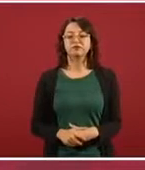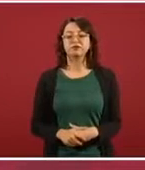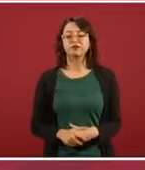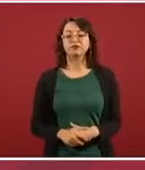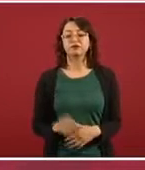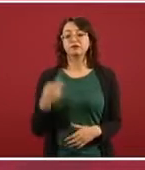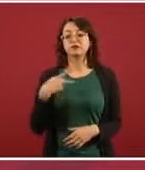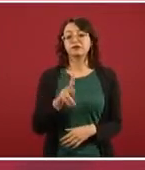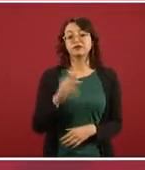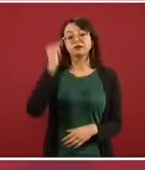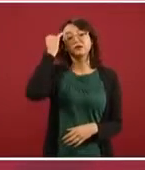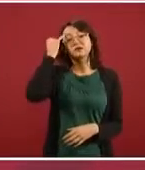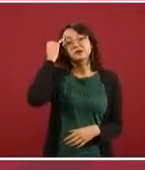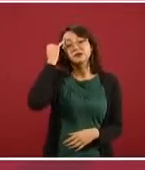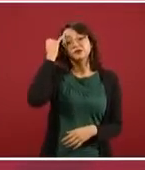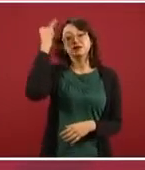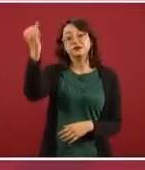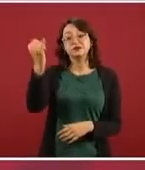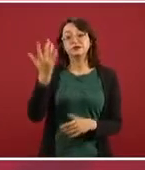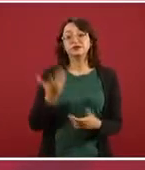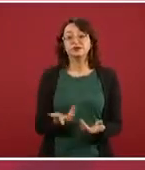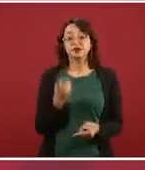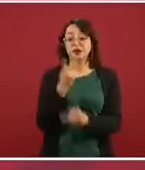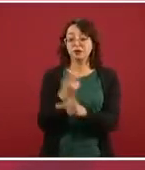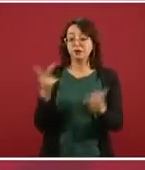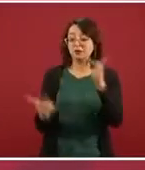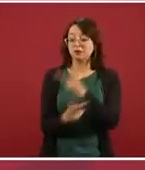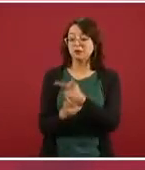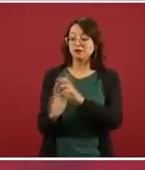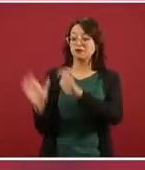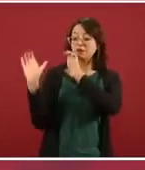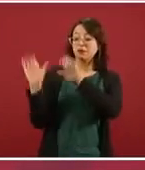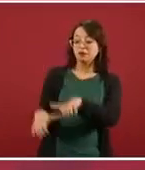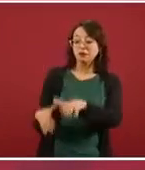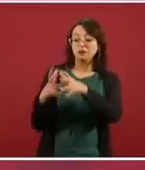el acceso al nivel medio superior en un 20%.